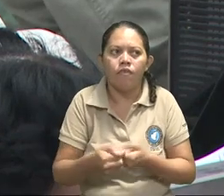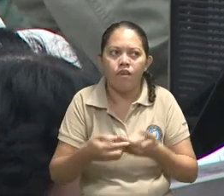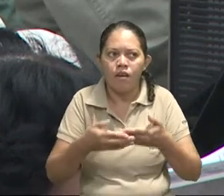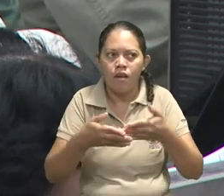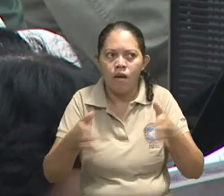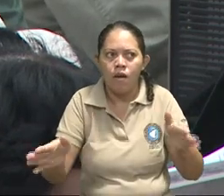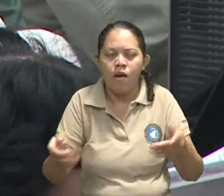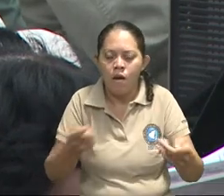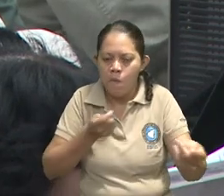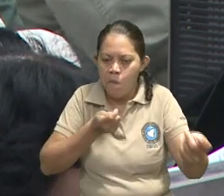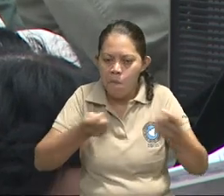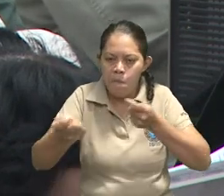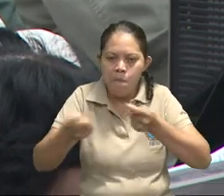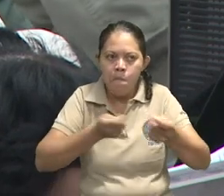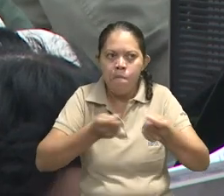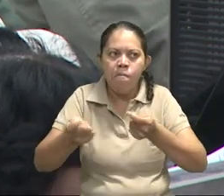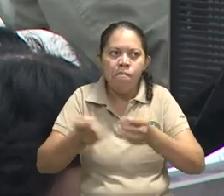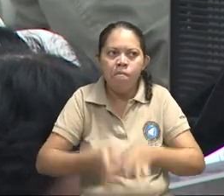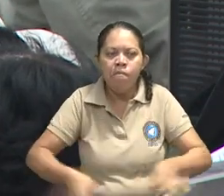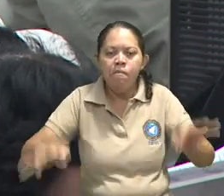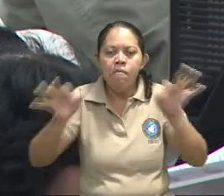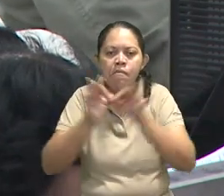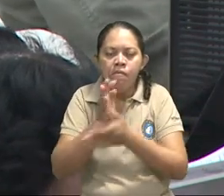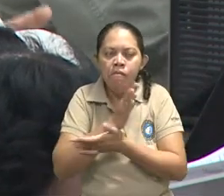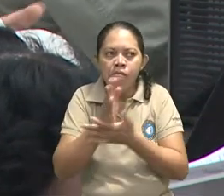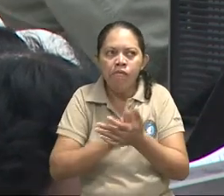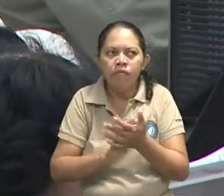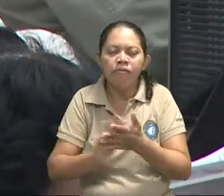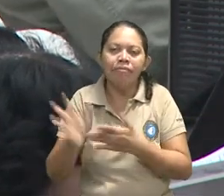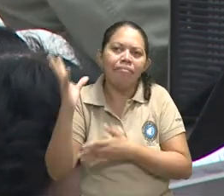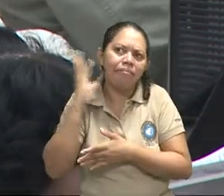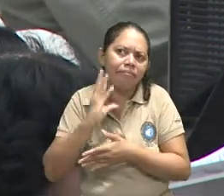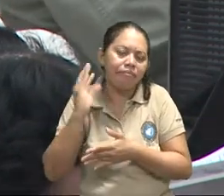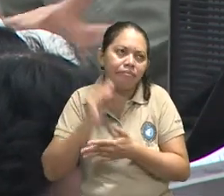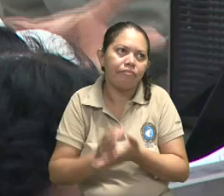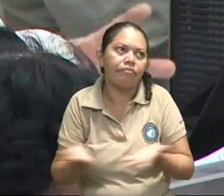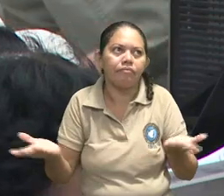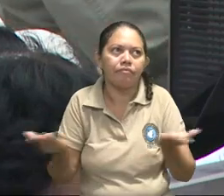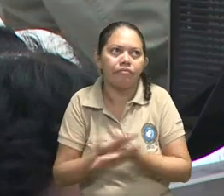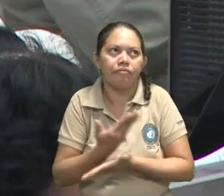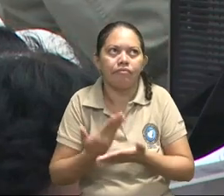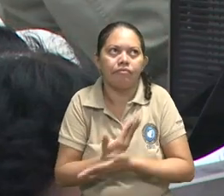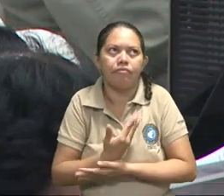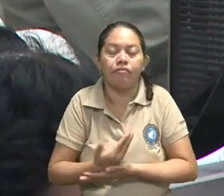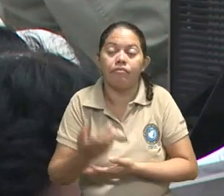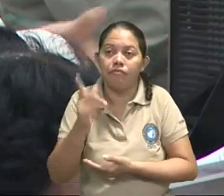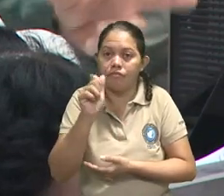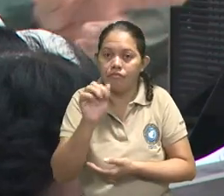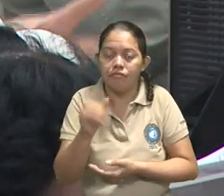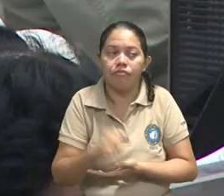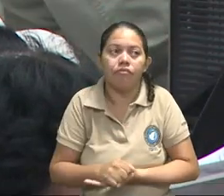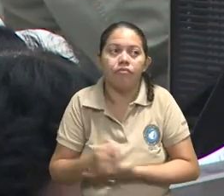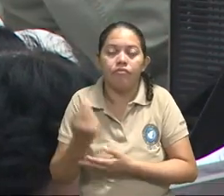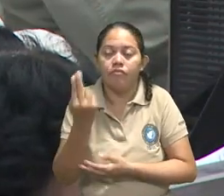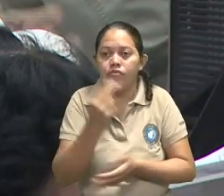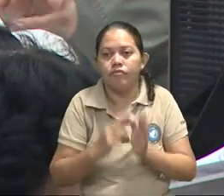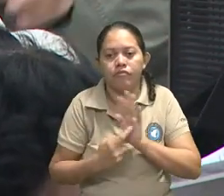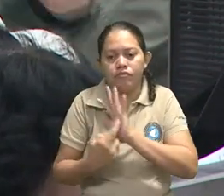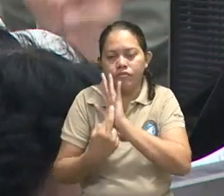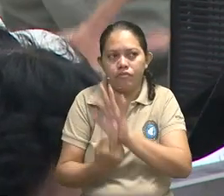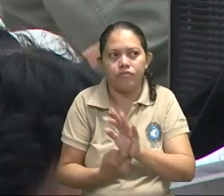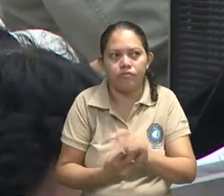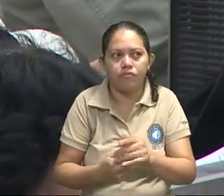espacios controlados donde puede experimentar con modelos de negocios, con soluciones,